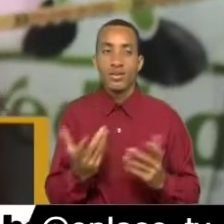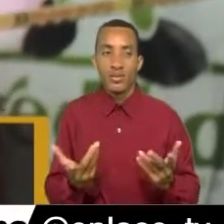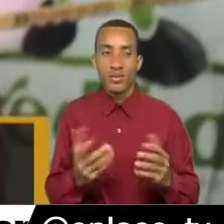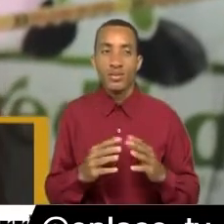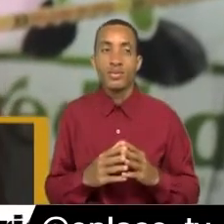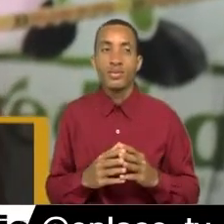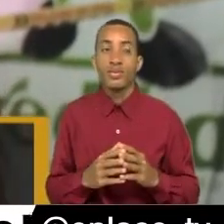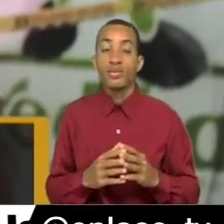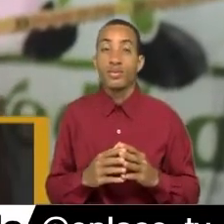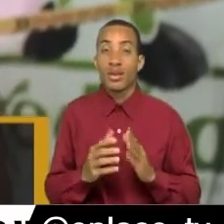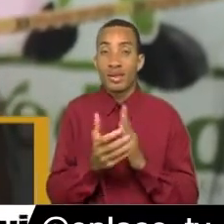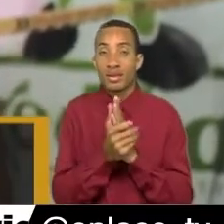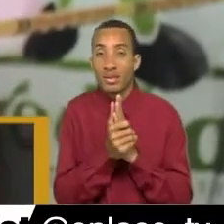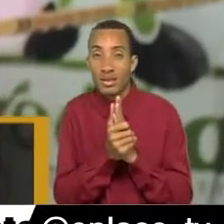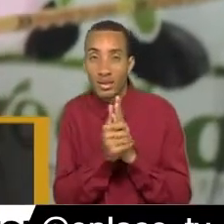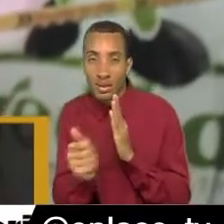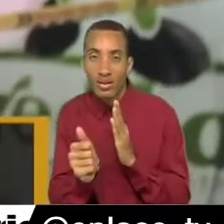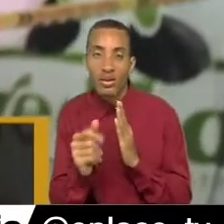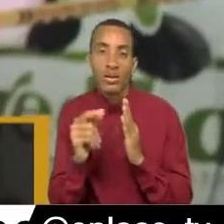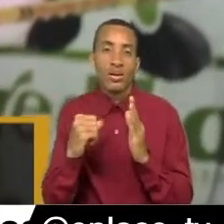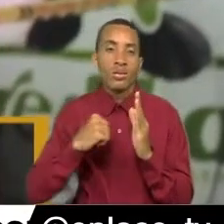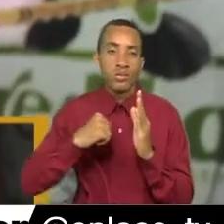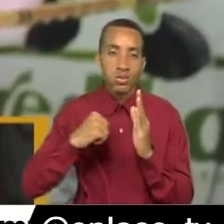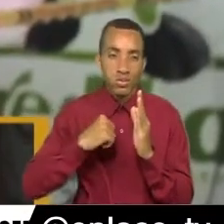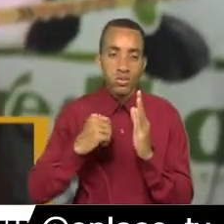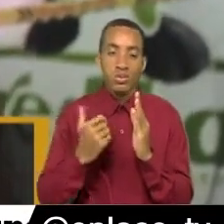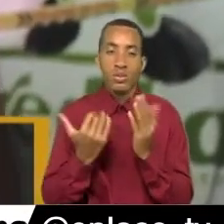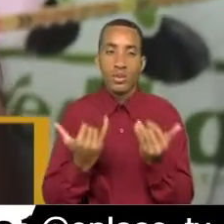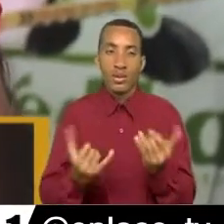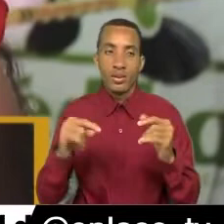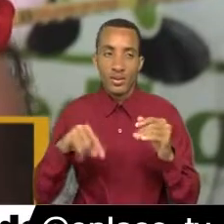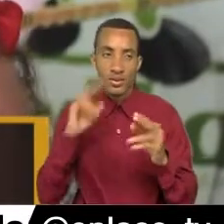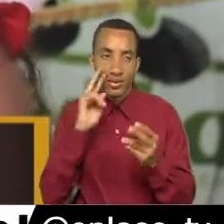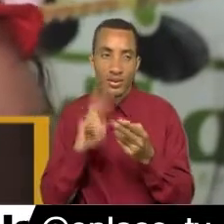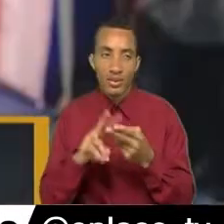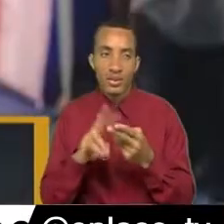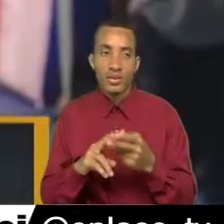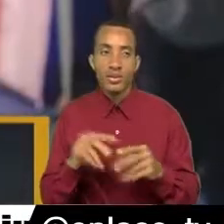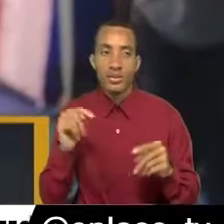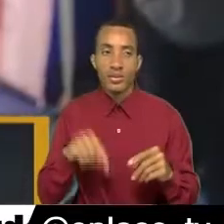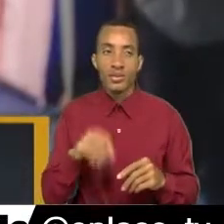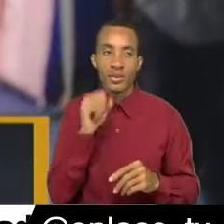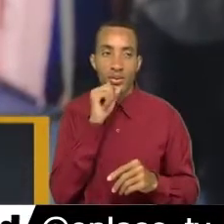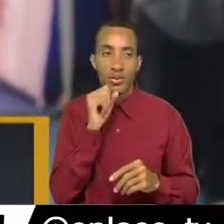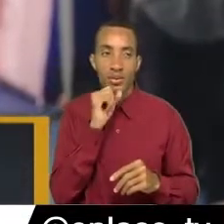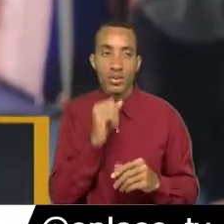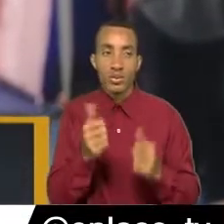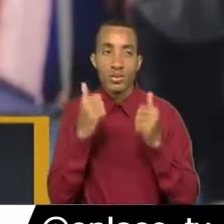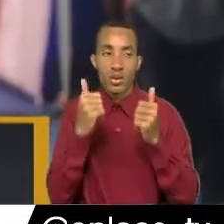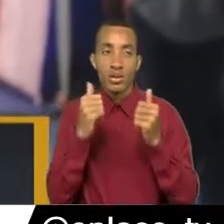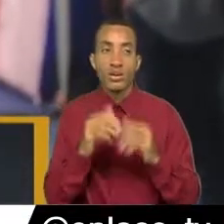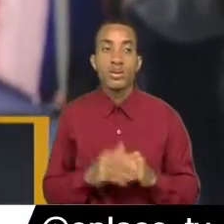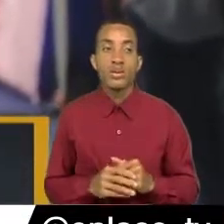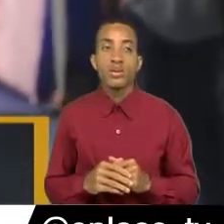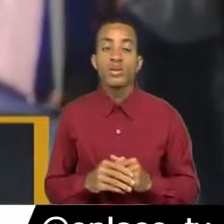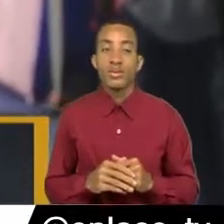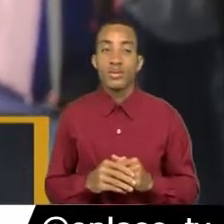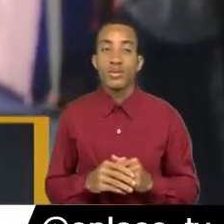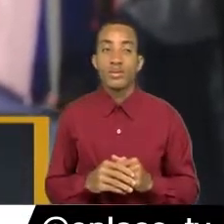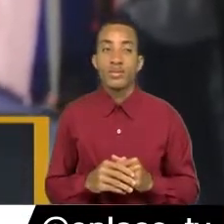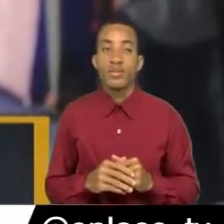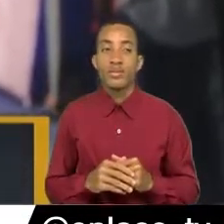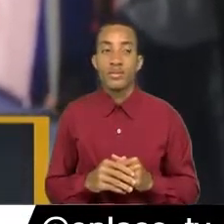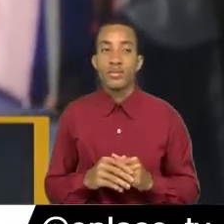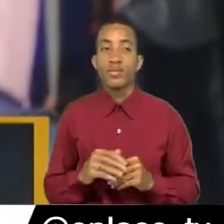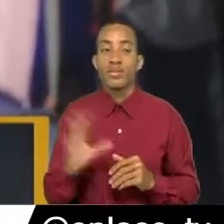el talento barranqueño se dé a conocer aquí en Barranca Bermeja, supuestamente. Y buenos, porque dan a conocer el talento que hay en Barranca Bermeja,